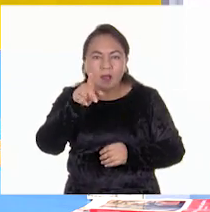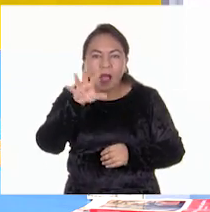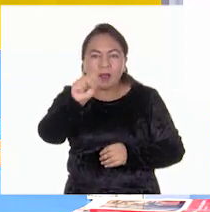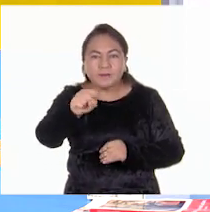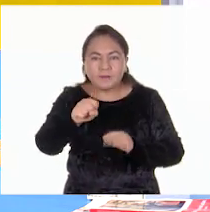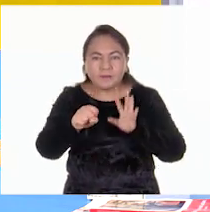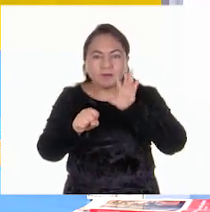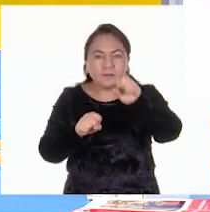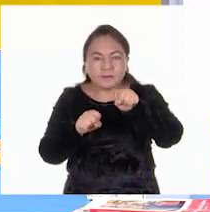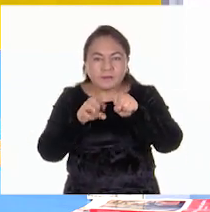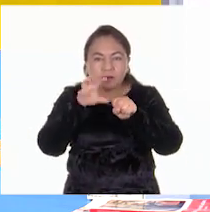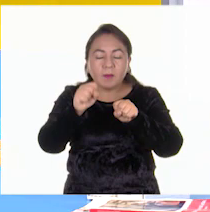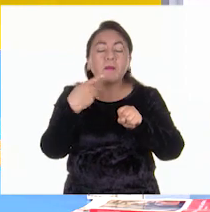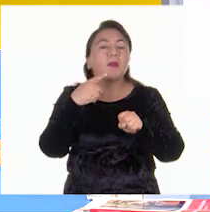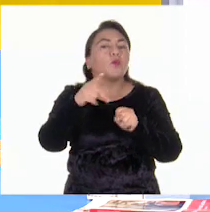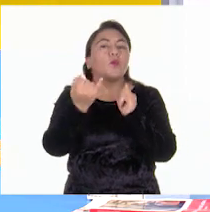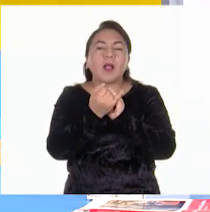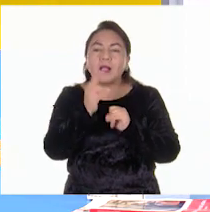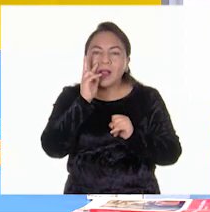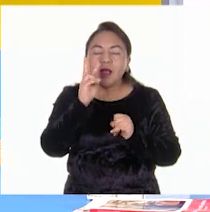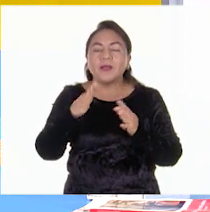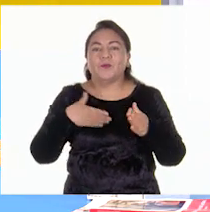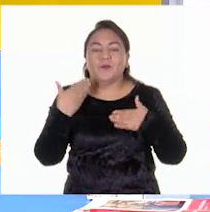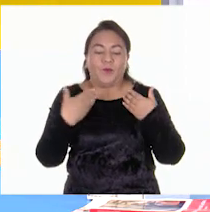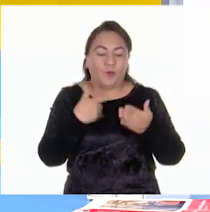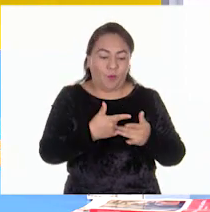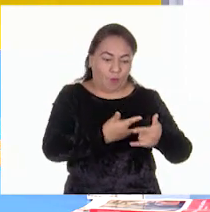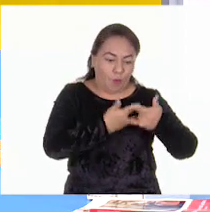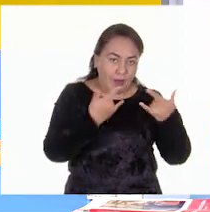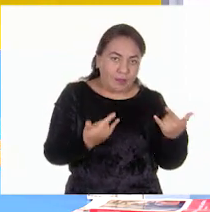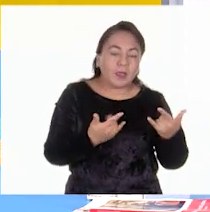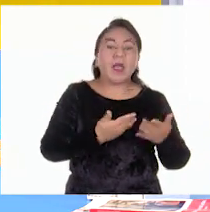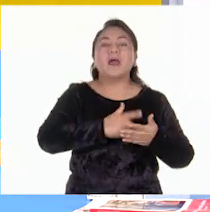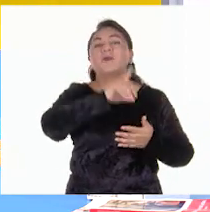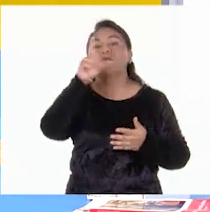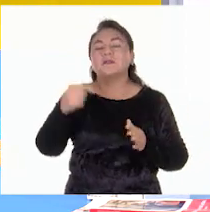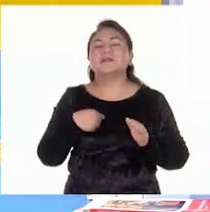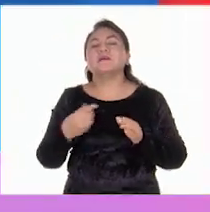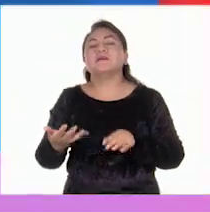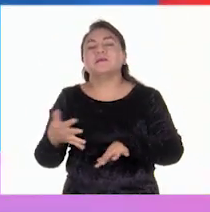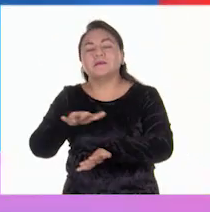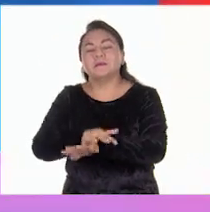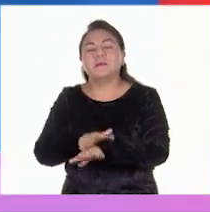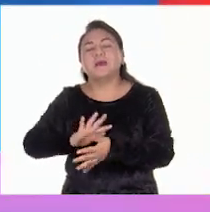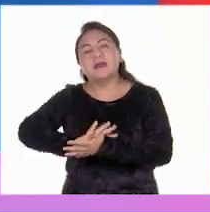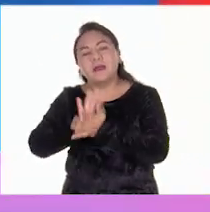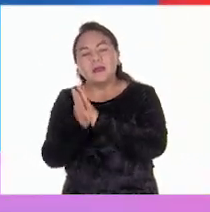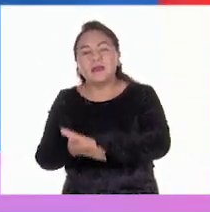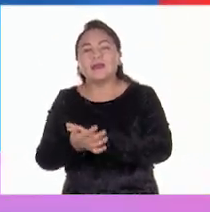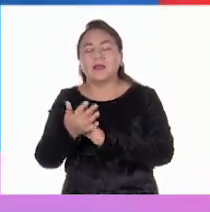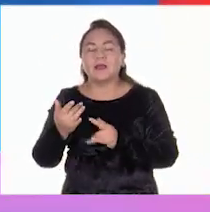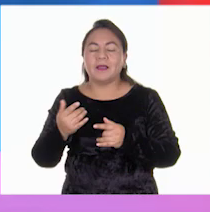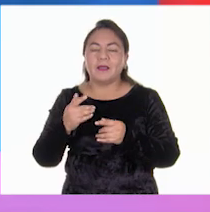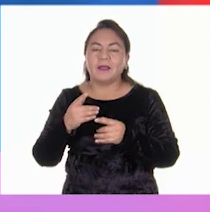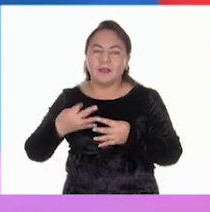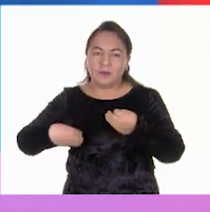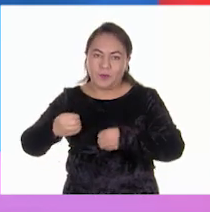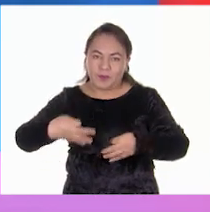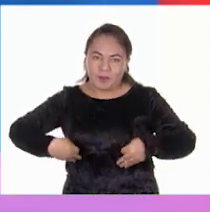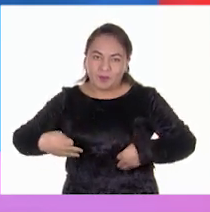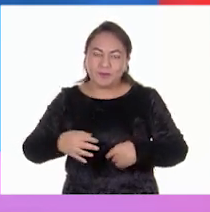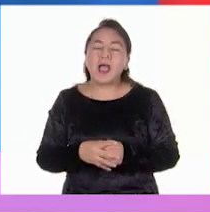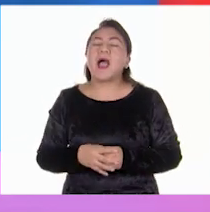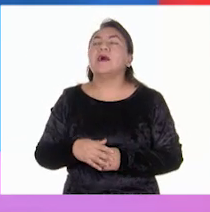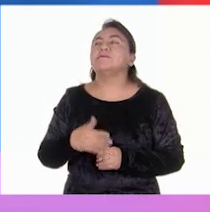sobre todo que disfruten tanto del cuento como de la adaptación teatral. Muy bien, pues, entendido, maestra Gaby.